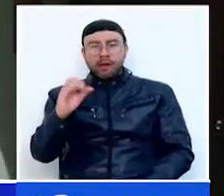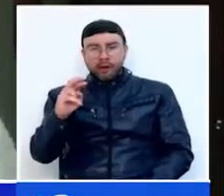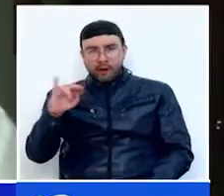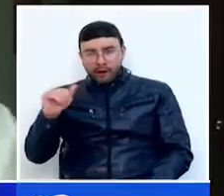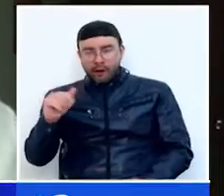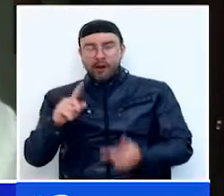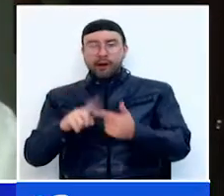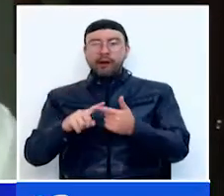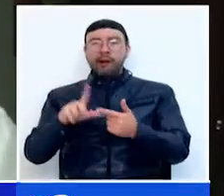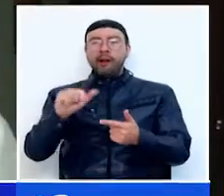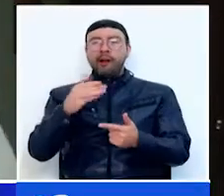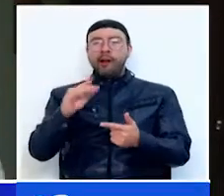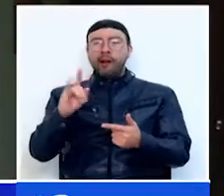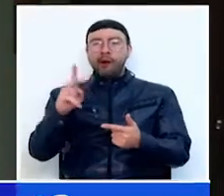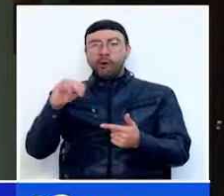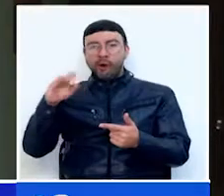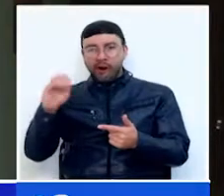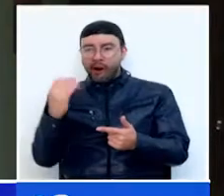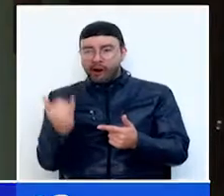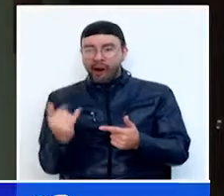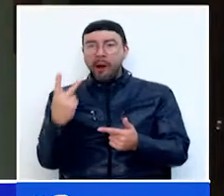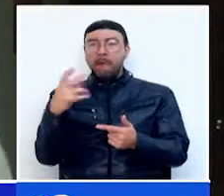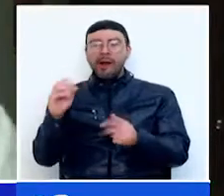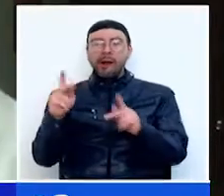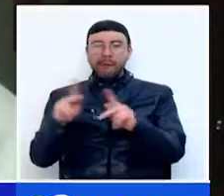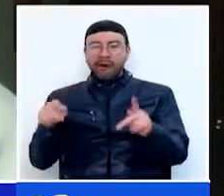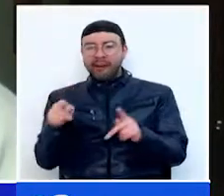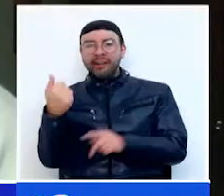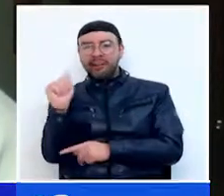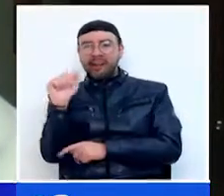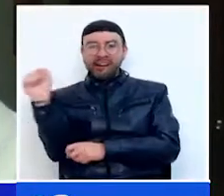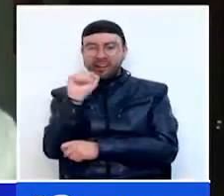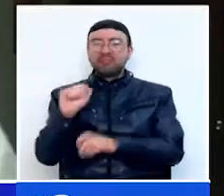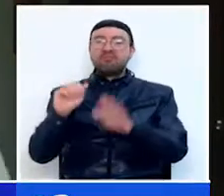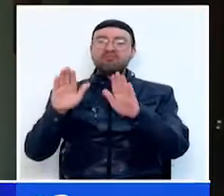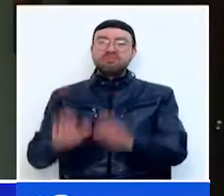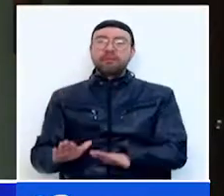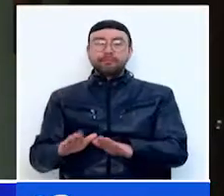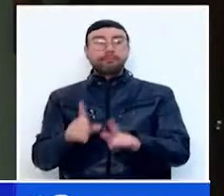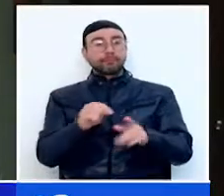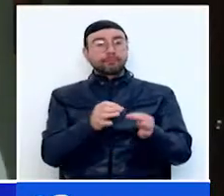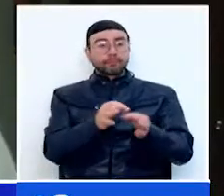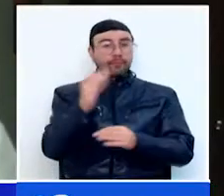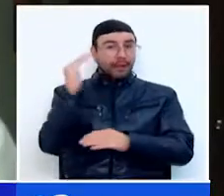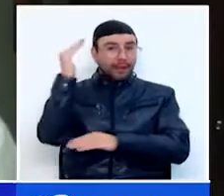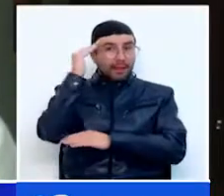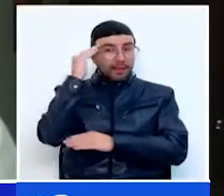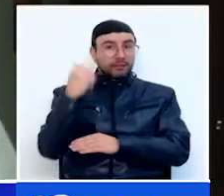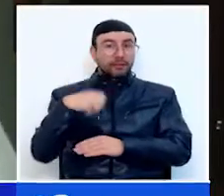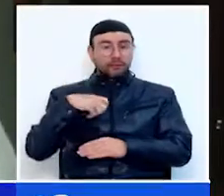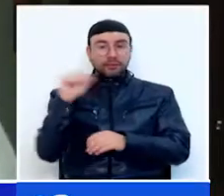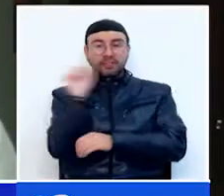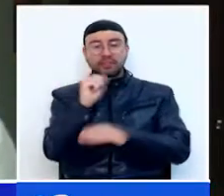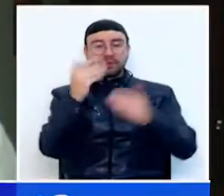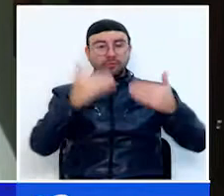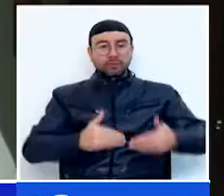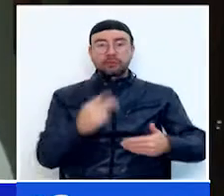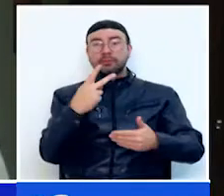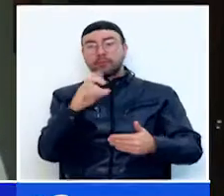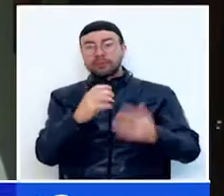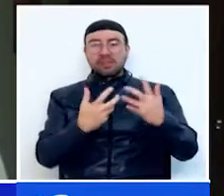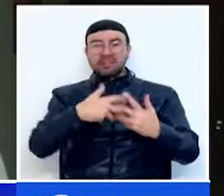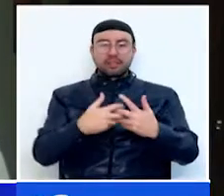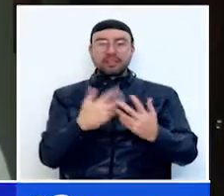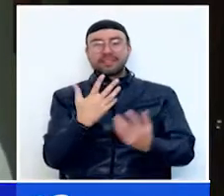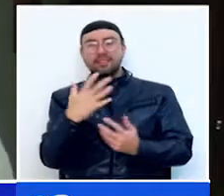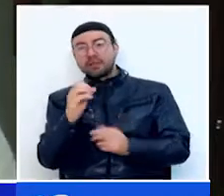Unión, aproximadamente 20 personas con 10 vehículos. En el municipio de Anserma tenemos un bloqueo de 20 camiones y 50